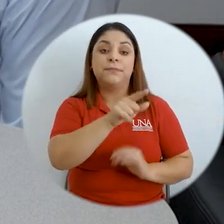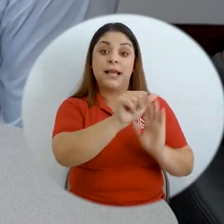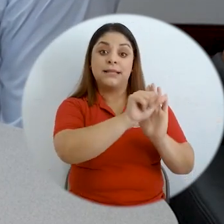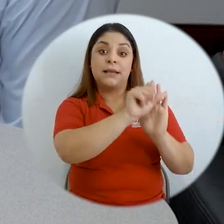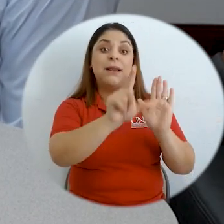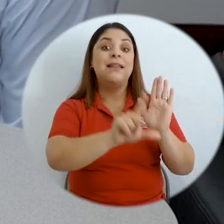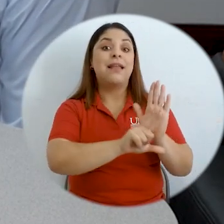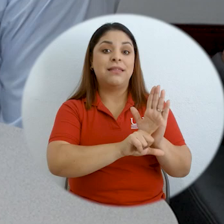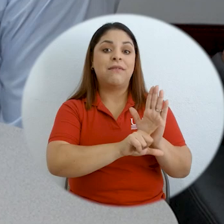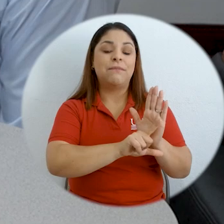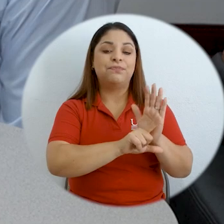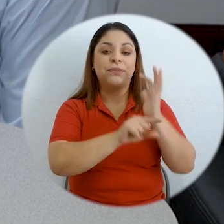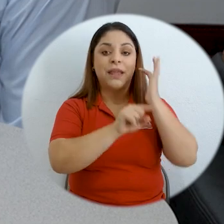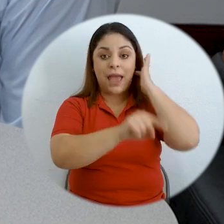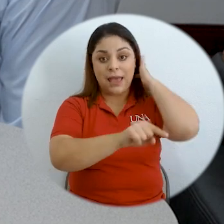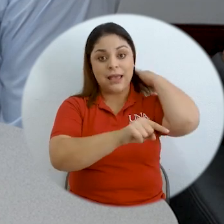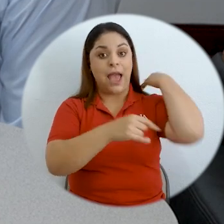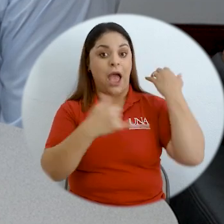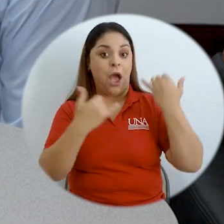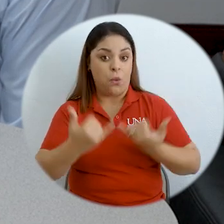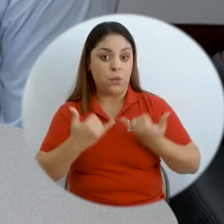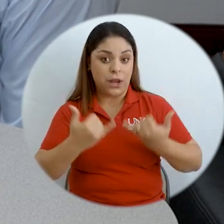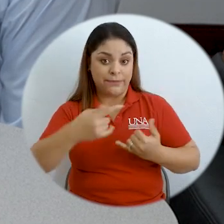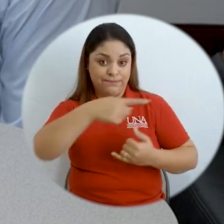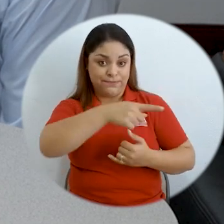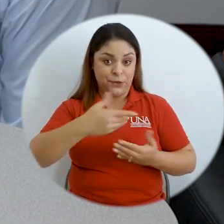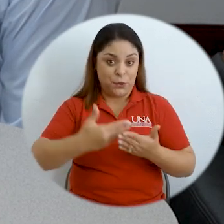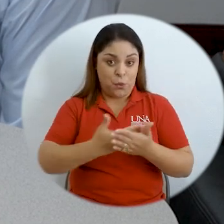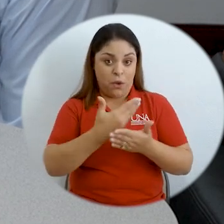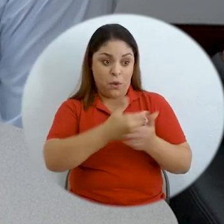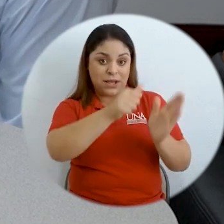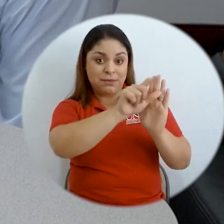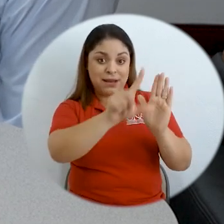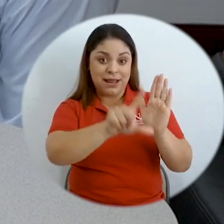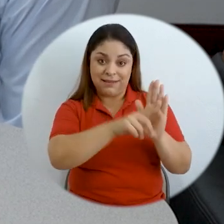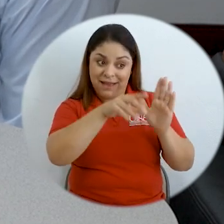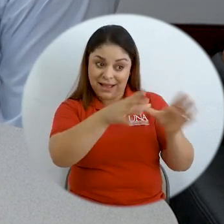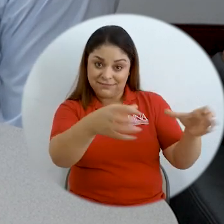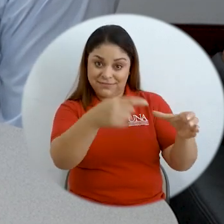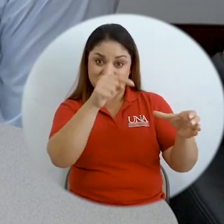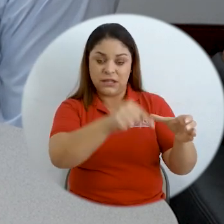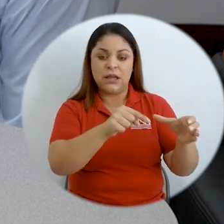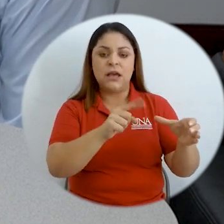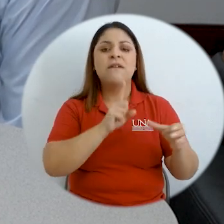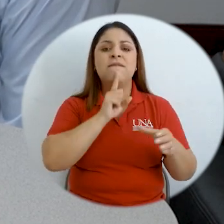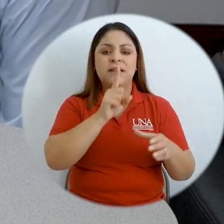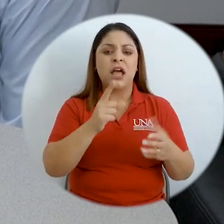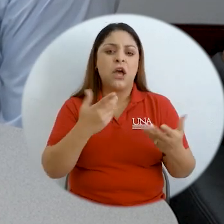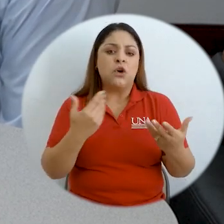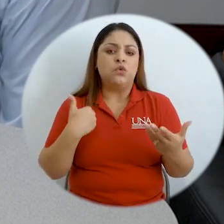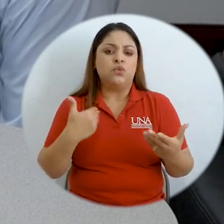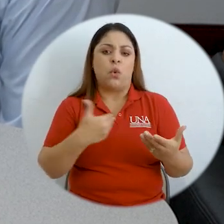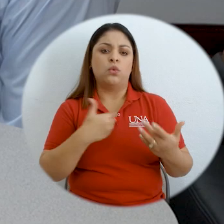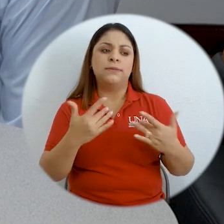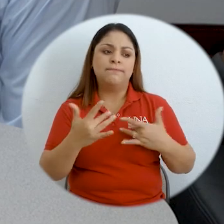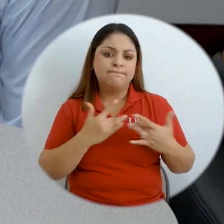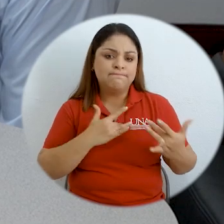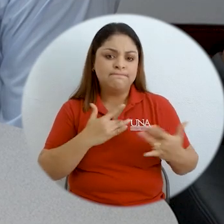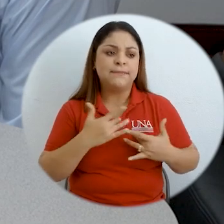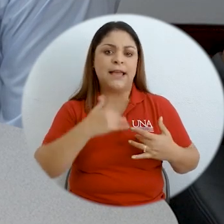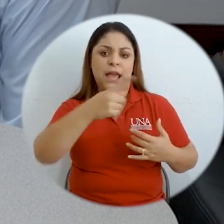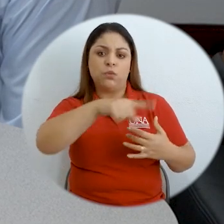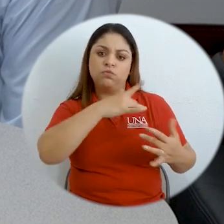Asamblea Legislativa, nosotros en esta legislatura, con esta legislatura, hemos tenido una gran sensibilidad y hemos logrado